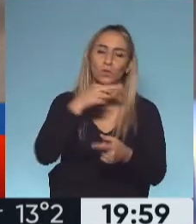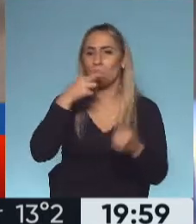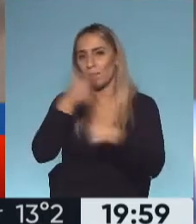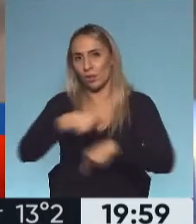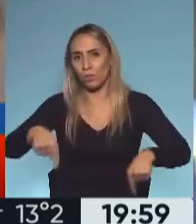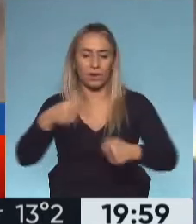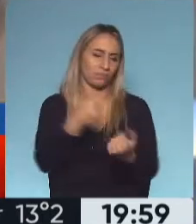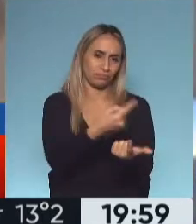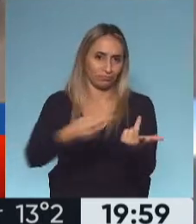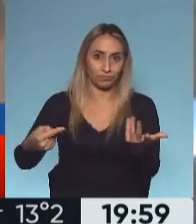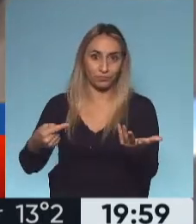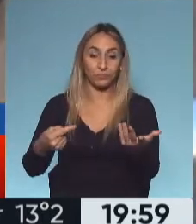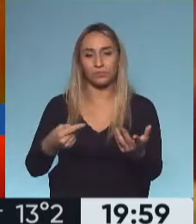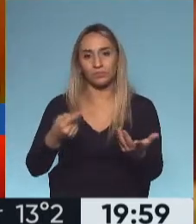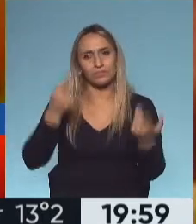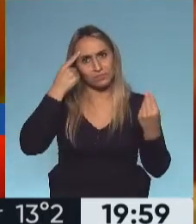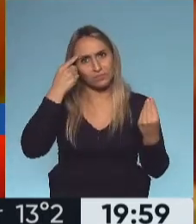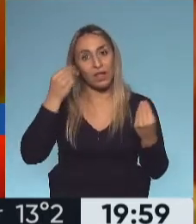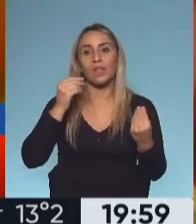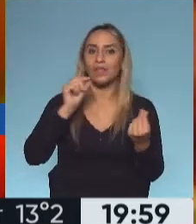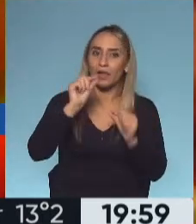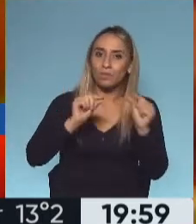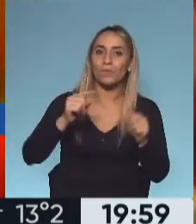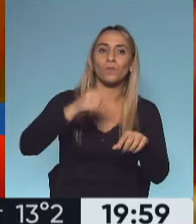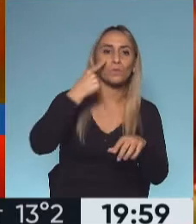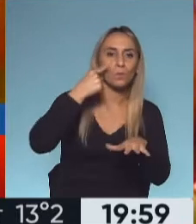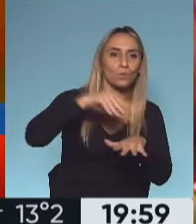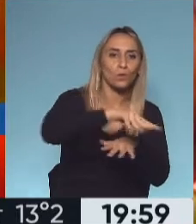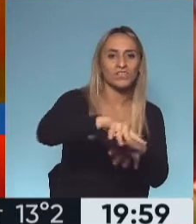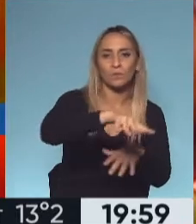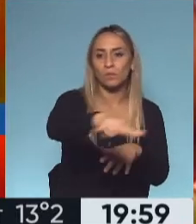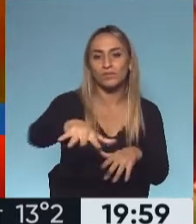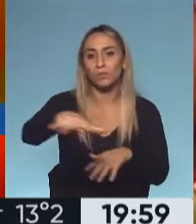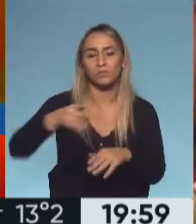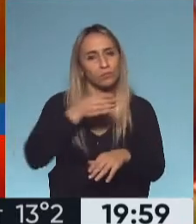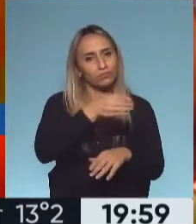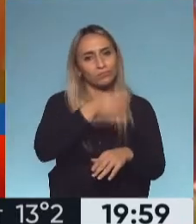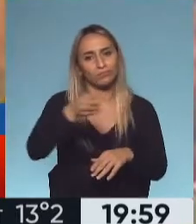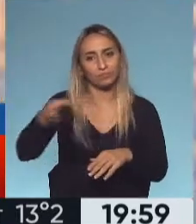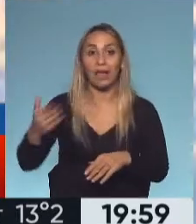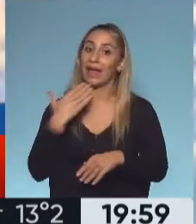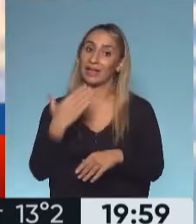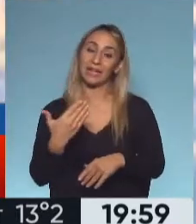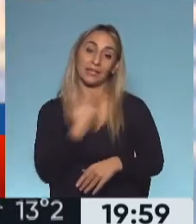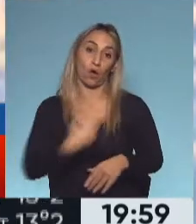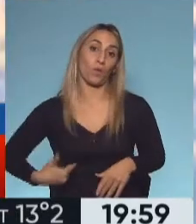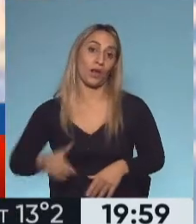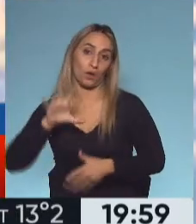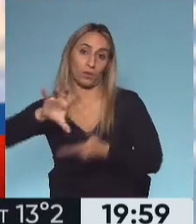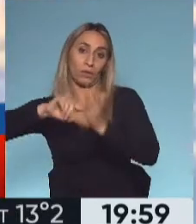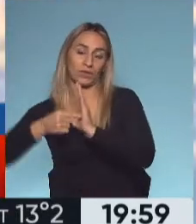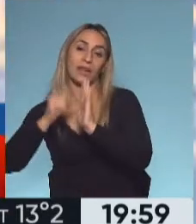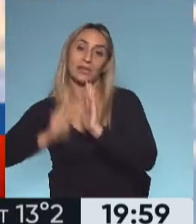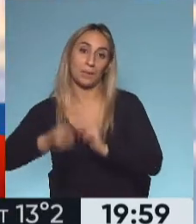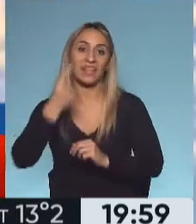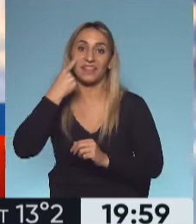ellos, y la idea es ir recorriendo los municipios. Este trabajo lo hacemos de la mano de la provincia, por supuesto, y los intendentes con quienes